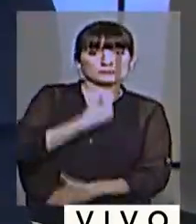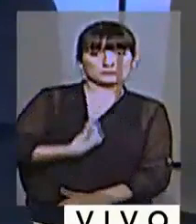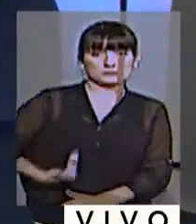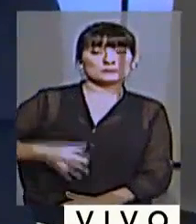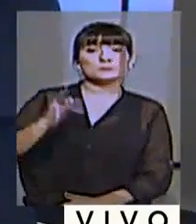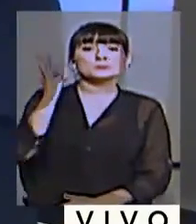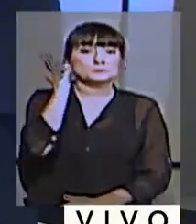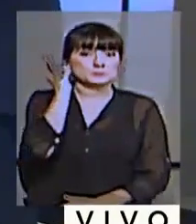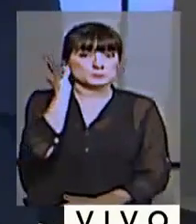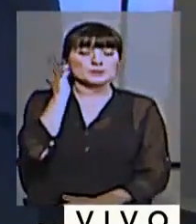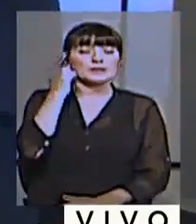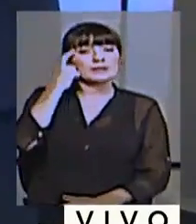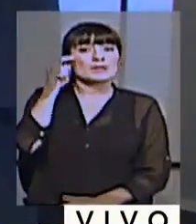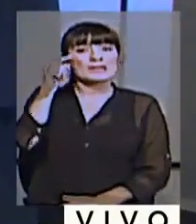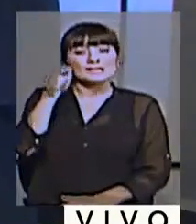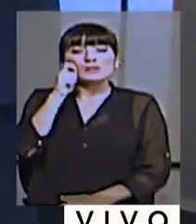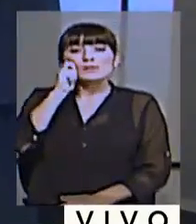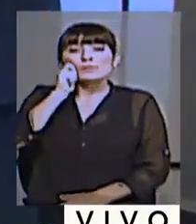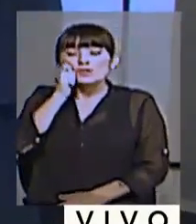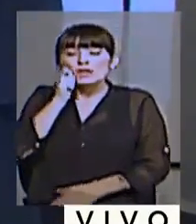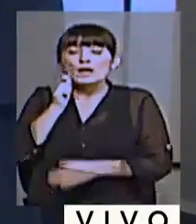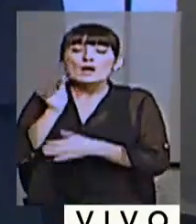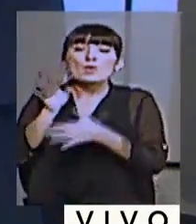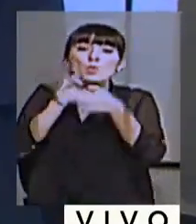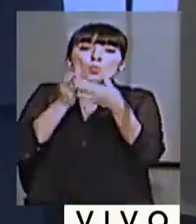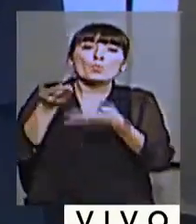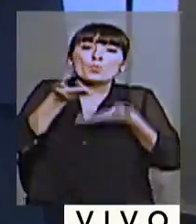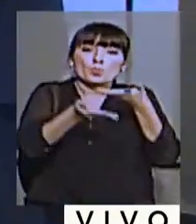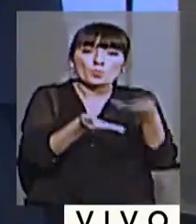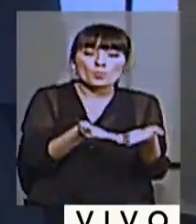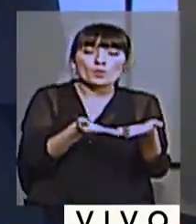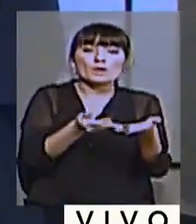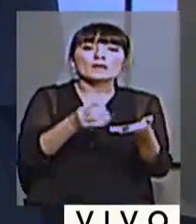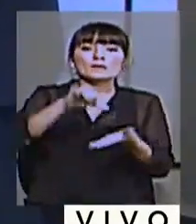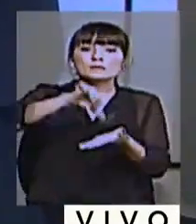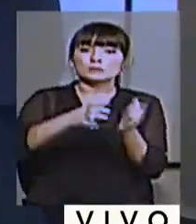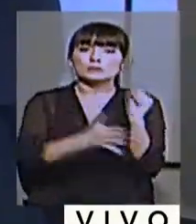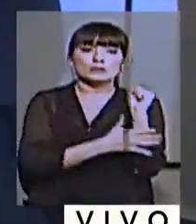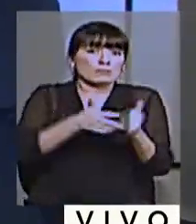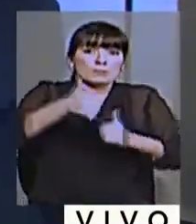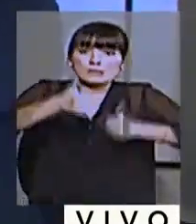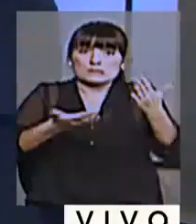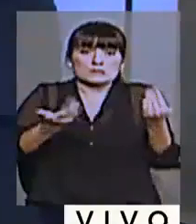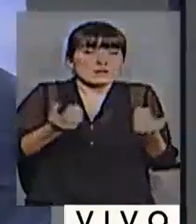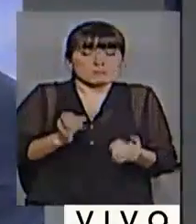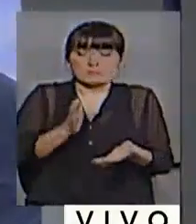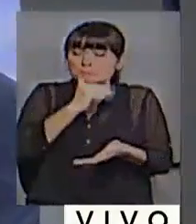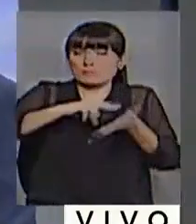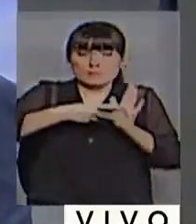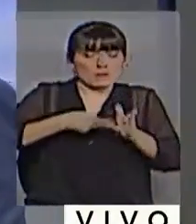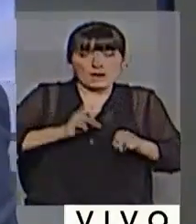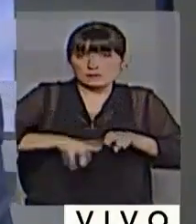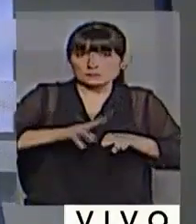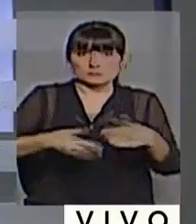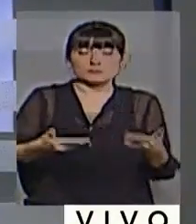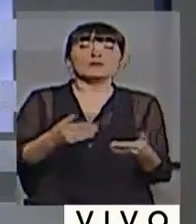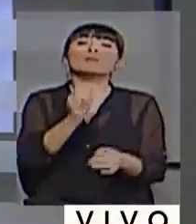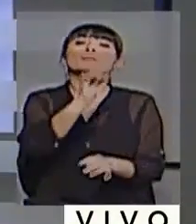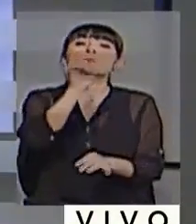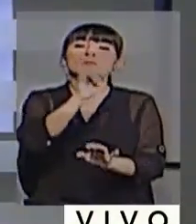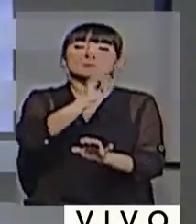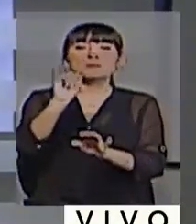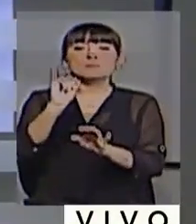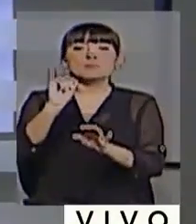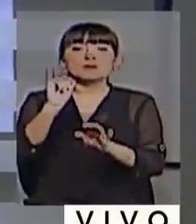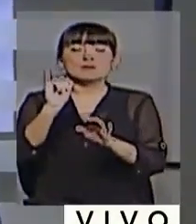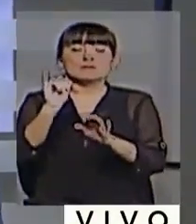a la unidad. Correcto. De una centro izquierda que se proyecta y vamos a competir si es necesario, no hay problema, lo vamos a hacer. Les voy a hacer una pregunta porque me tengo que ir a la tanda para dejar la